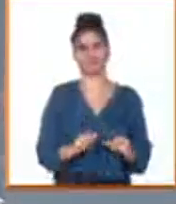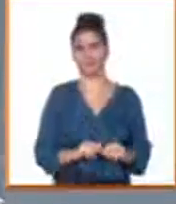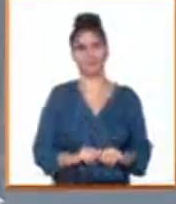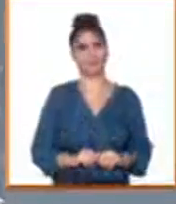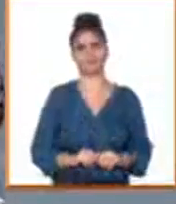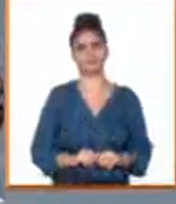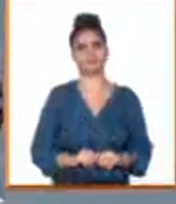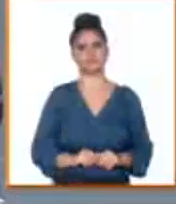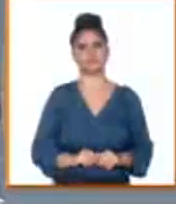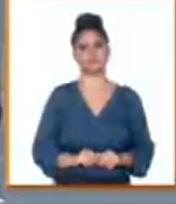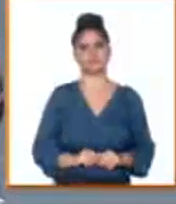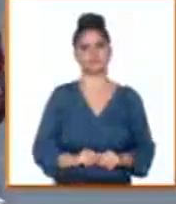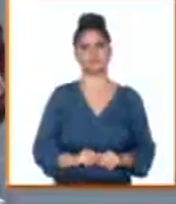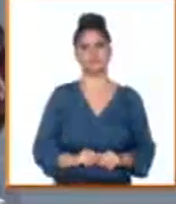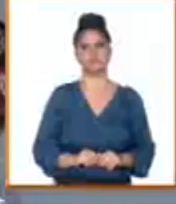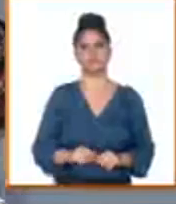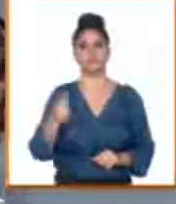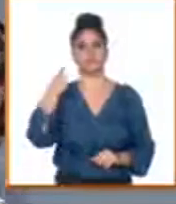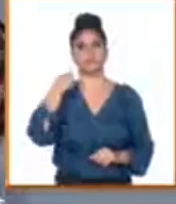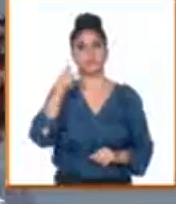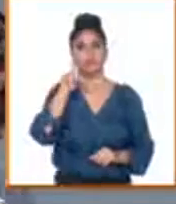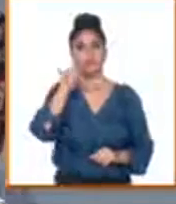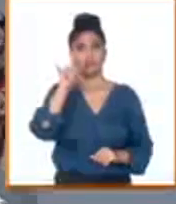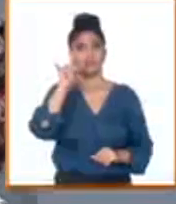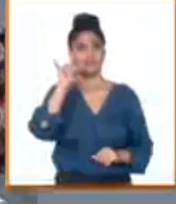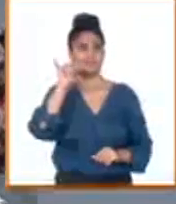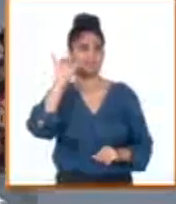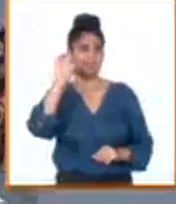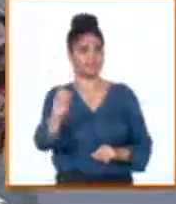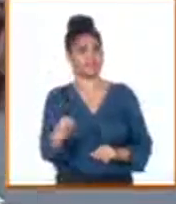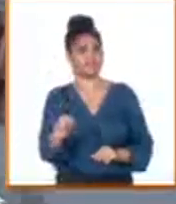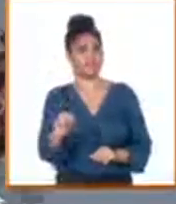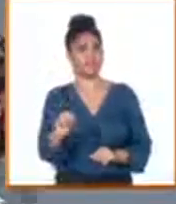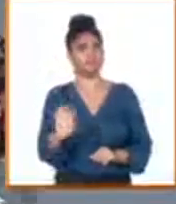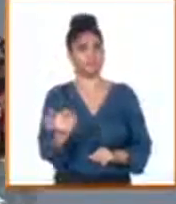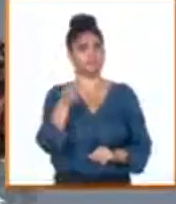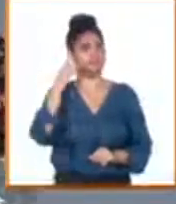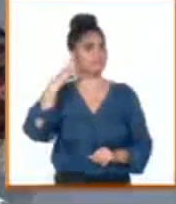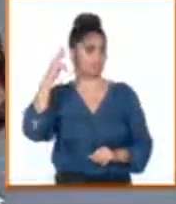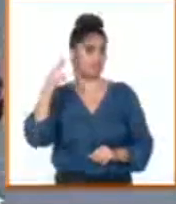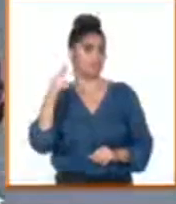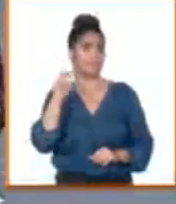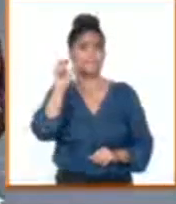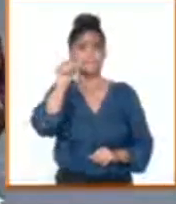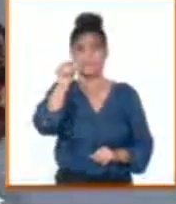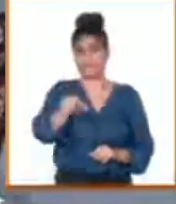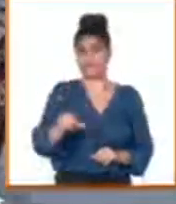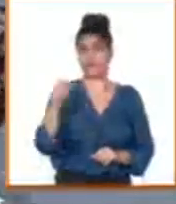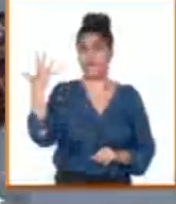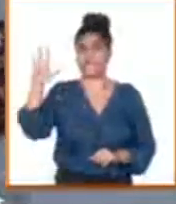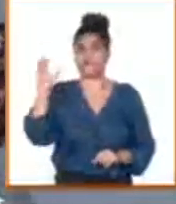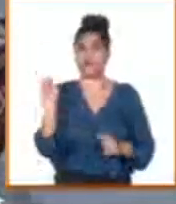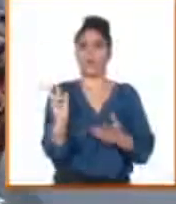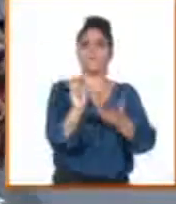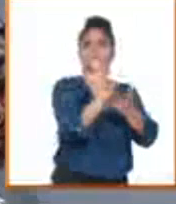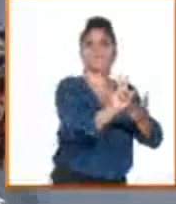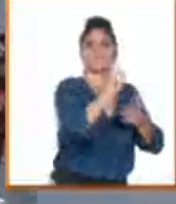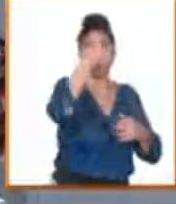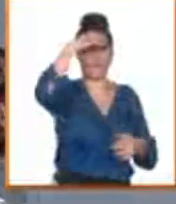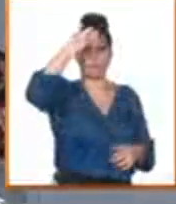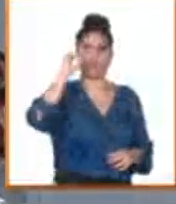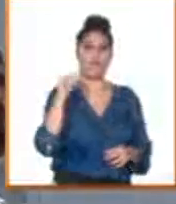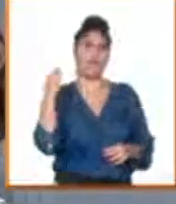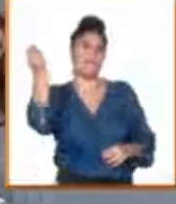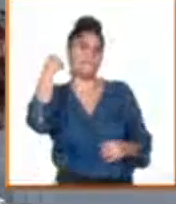Nunca lo fue desde los 60, se venía proclamando, y muchos de los pensadores críticos del capitalismo venían a Cuba para justamente refrescar, para ver